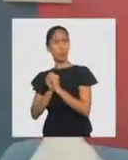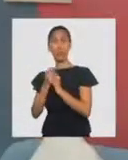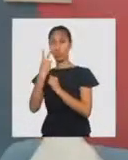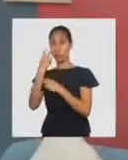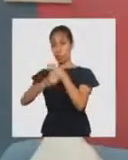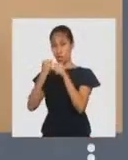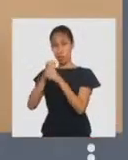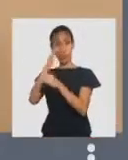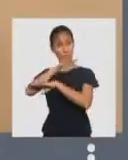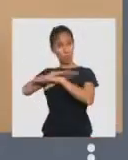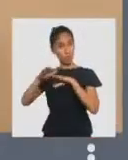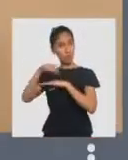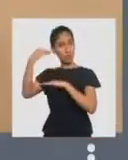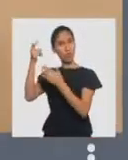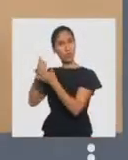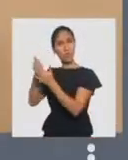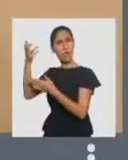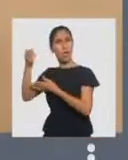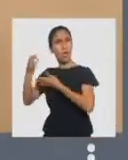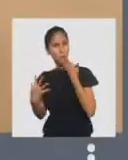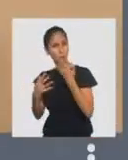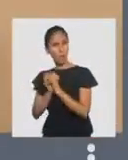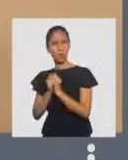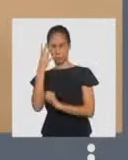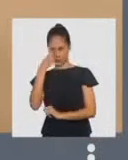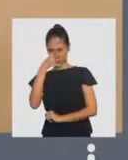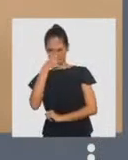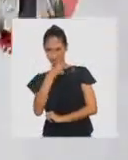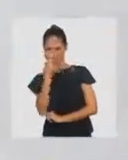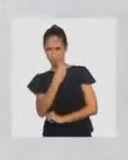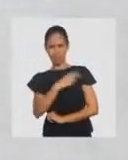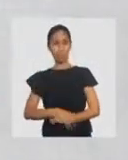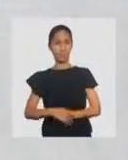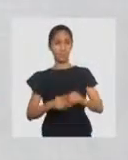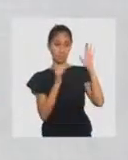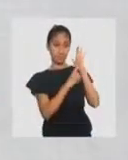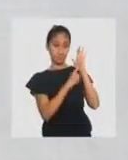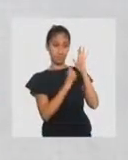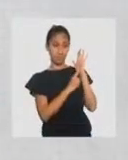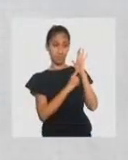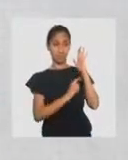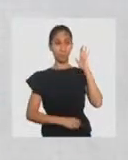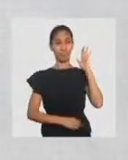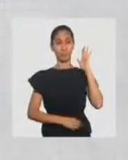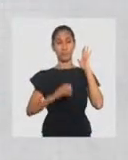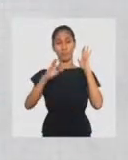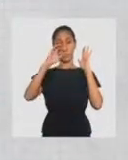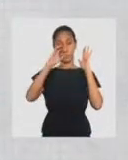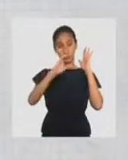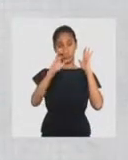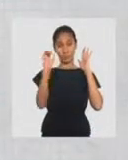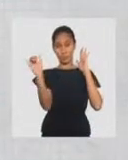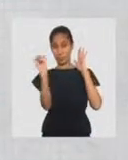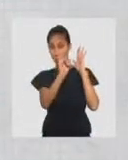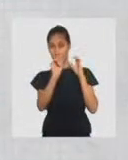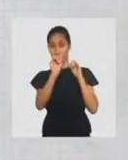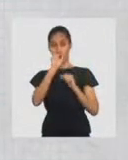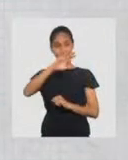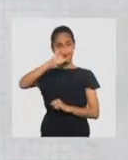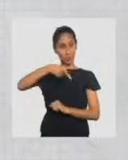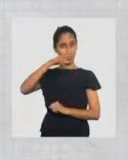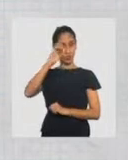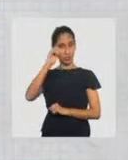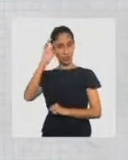2 años? Muy bien. Analicemos la situación. El capital está dado por los 5.000